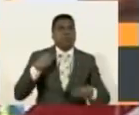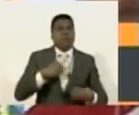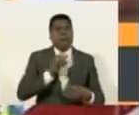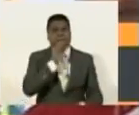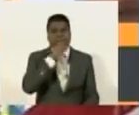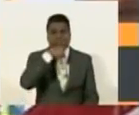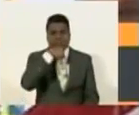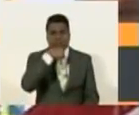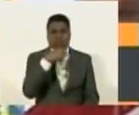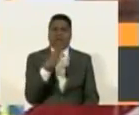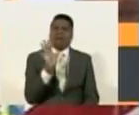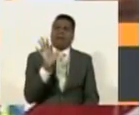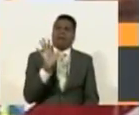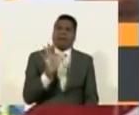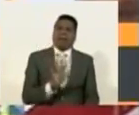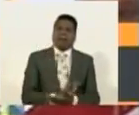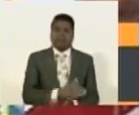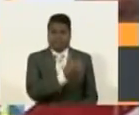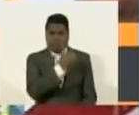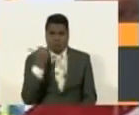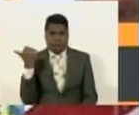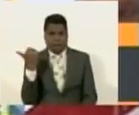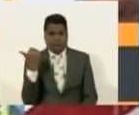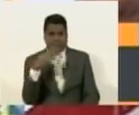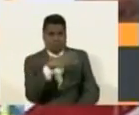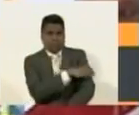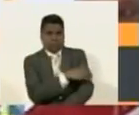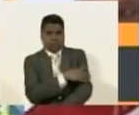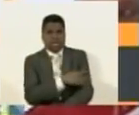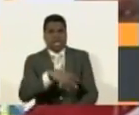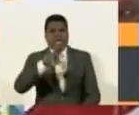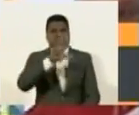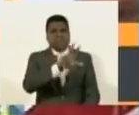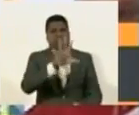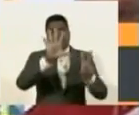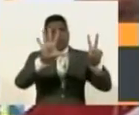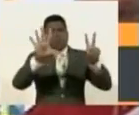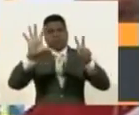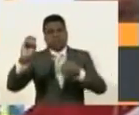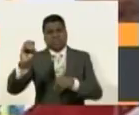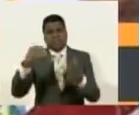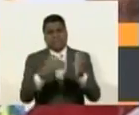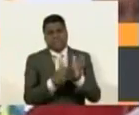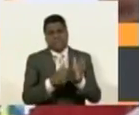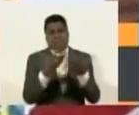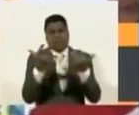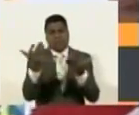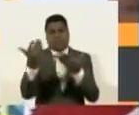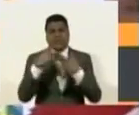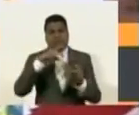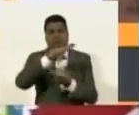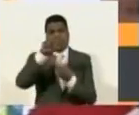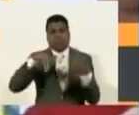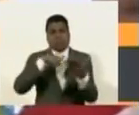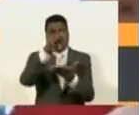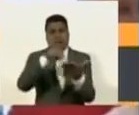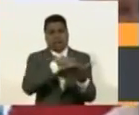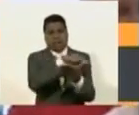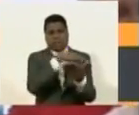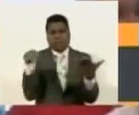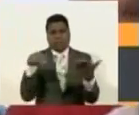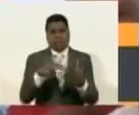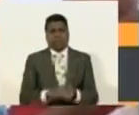pensiones. Si por ello fuese, los 370 mil que había cuando llegó la revolución lo hubieran eliminado.